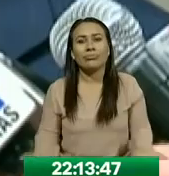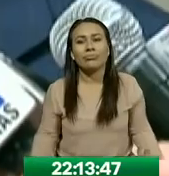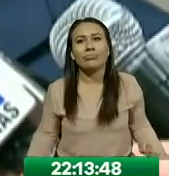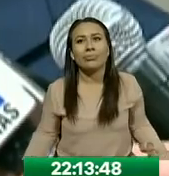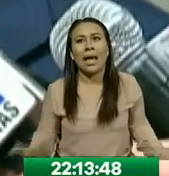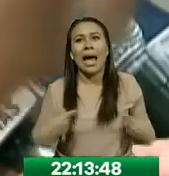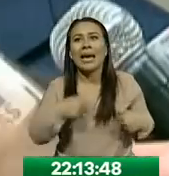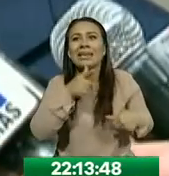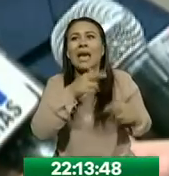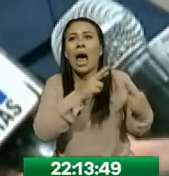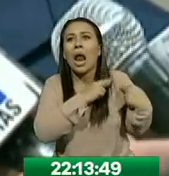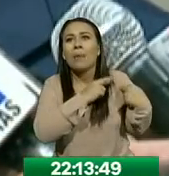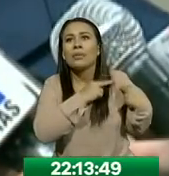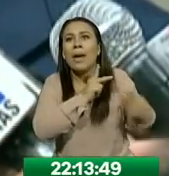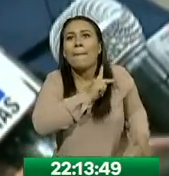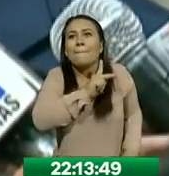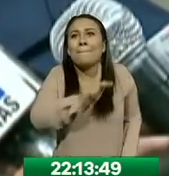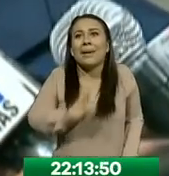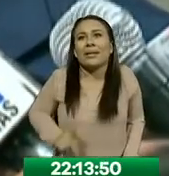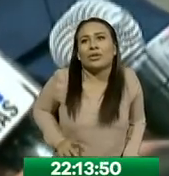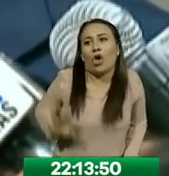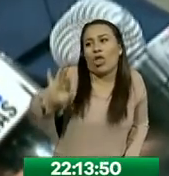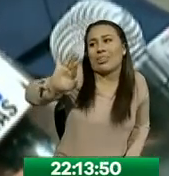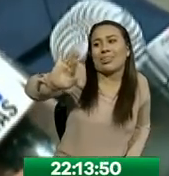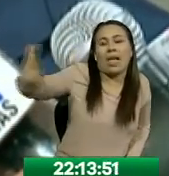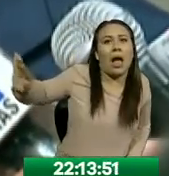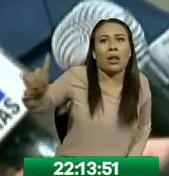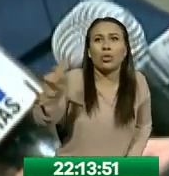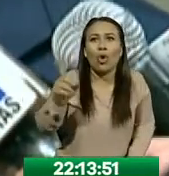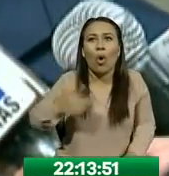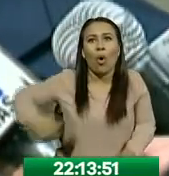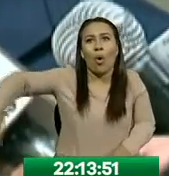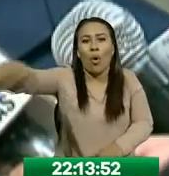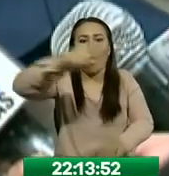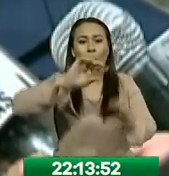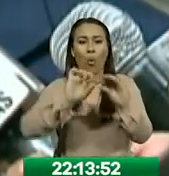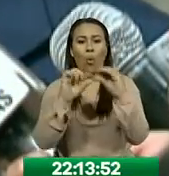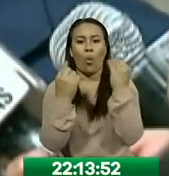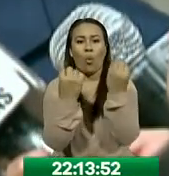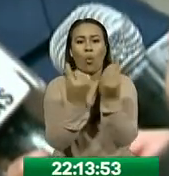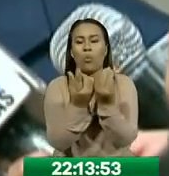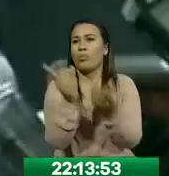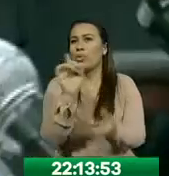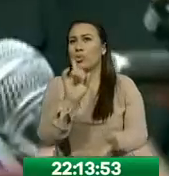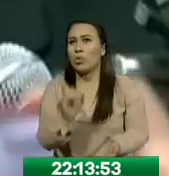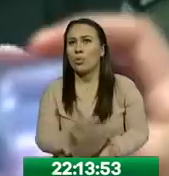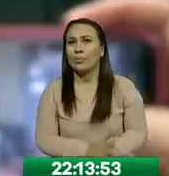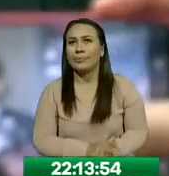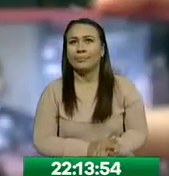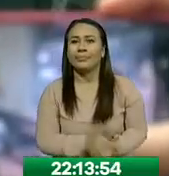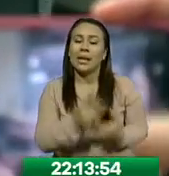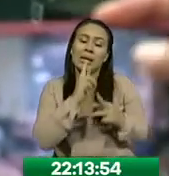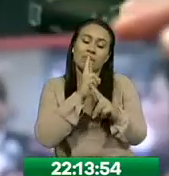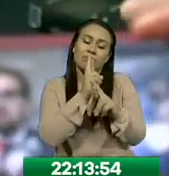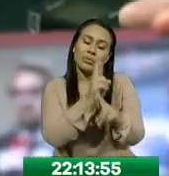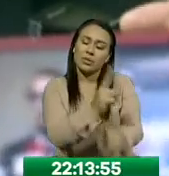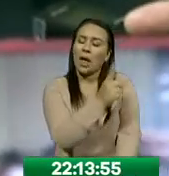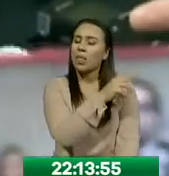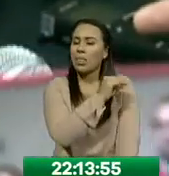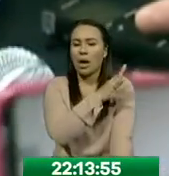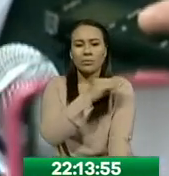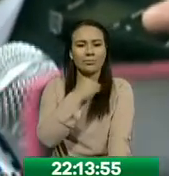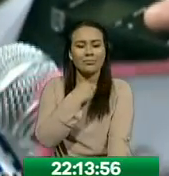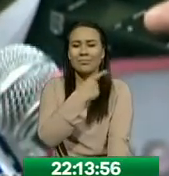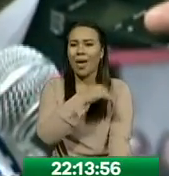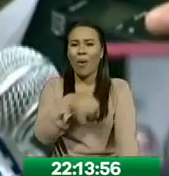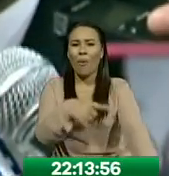La responsabilidad es personal, no es de todos los involucrados en conjunto. La resolución es injusta